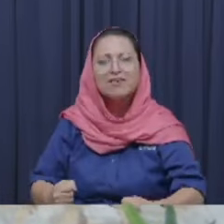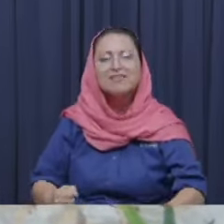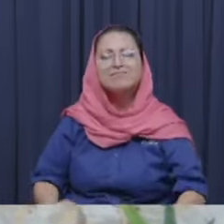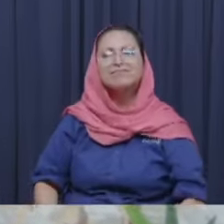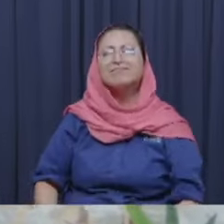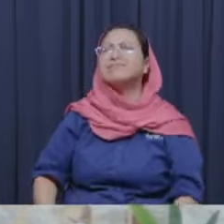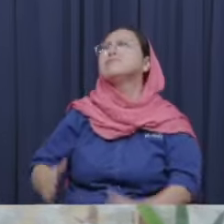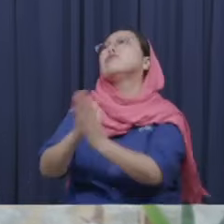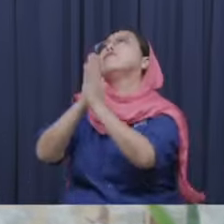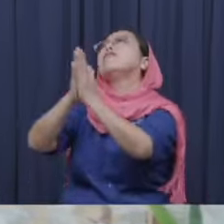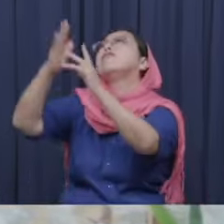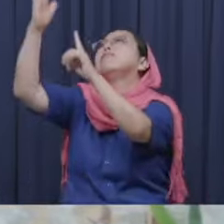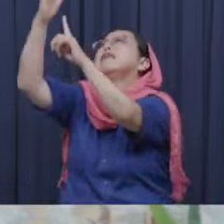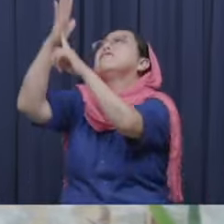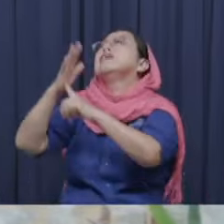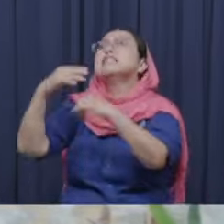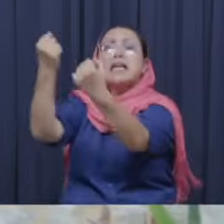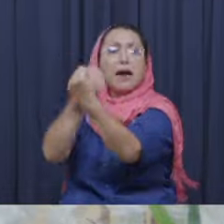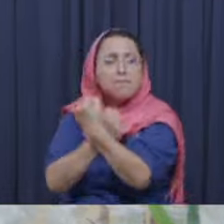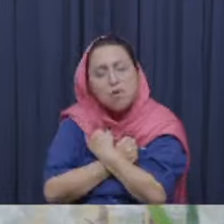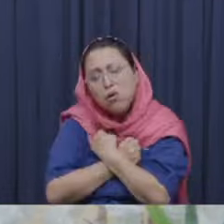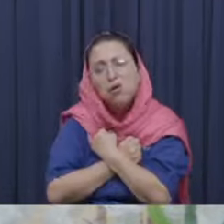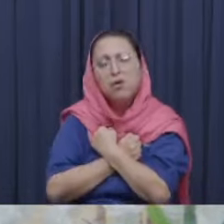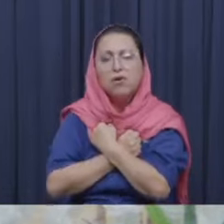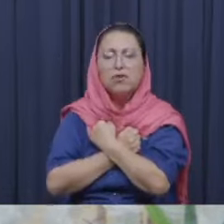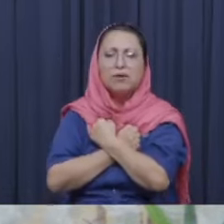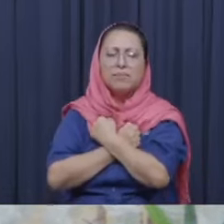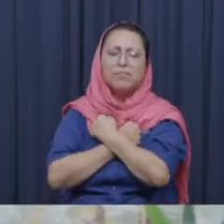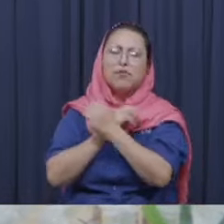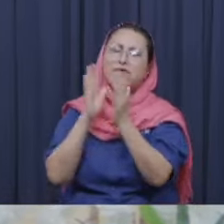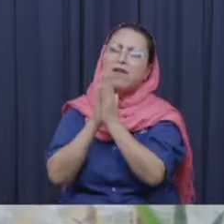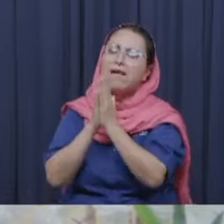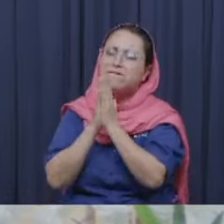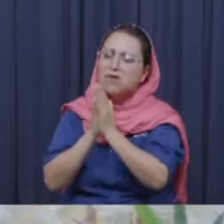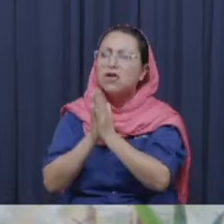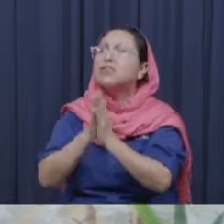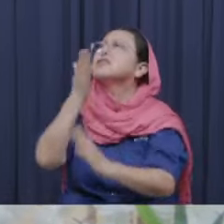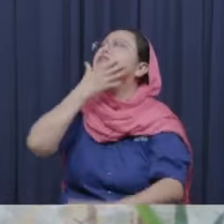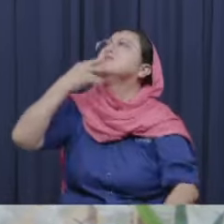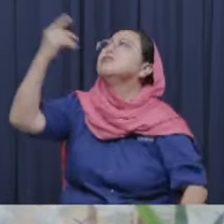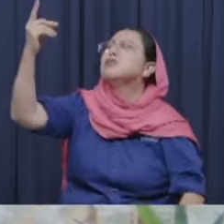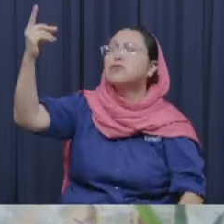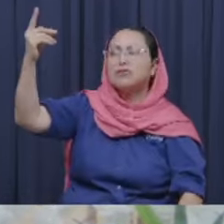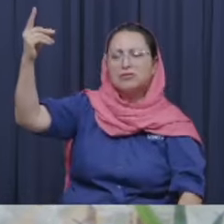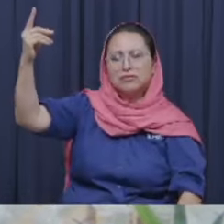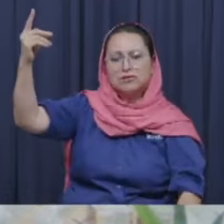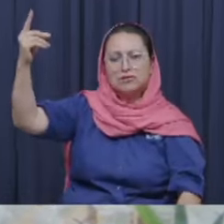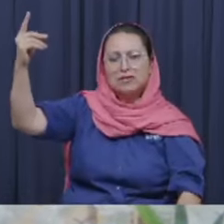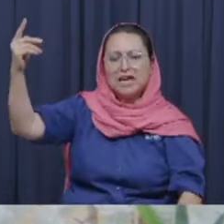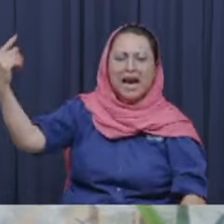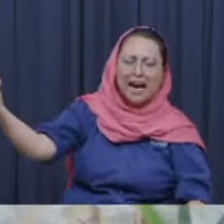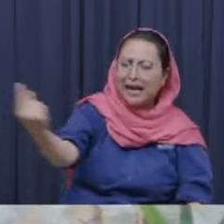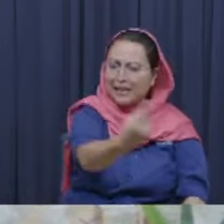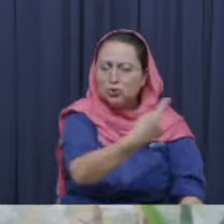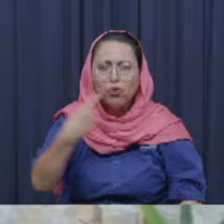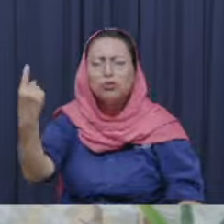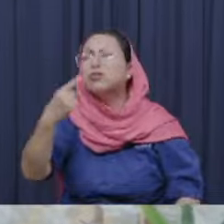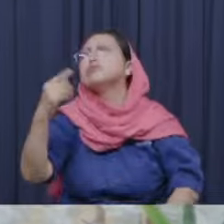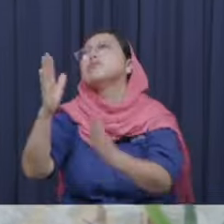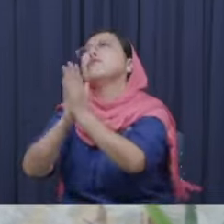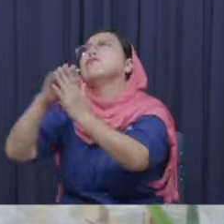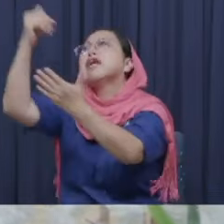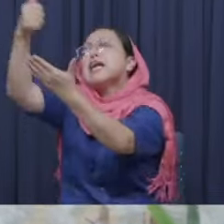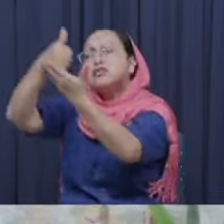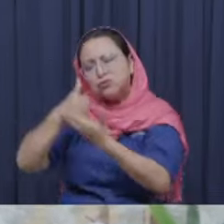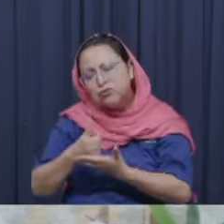y manifiesta tu amor, manifiesta tu misericordia, Dios, a cada uno de nuestros hermanos, Padre, que